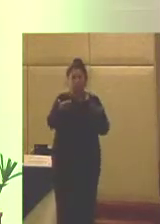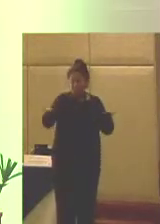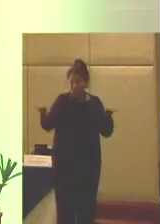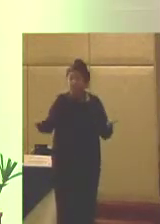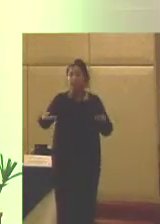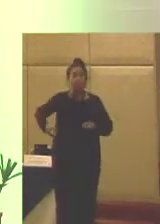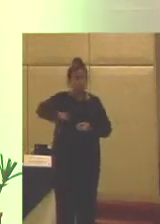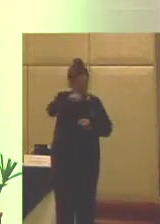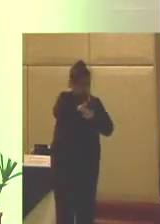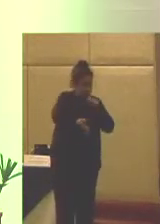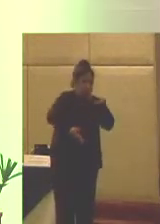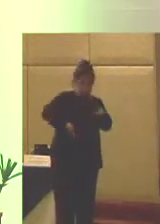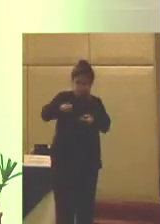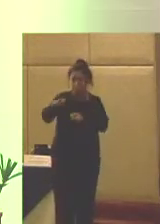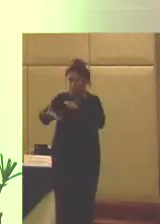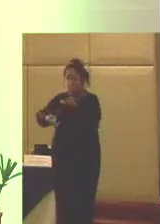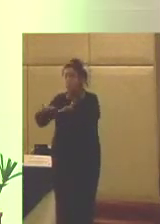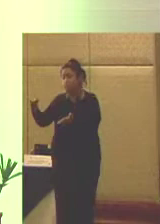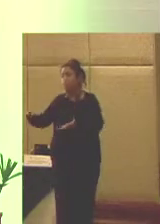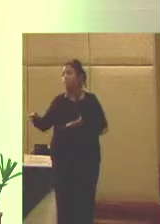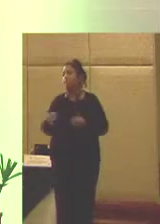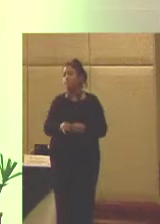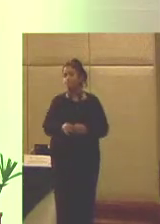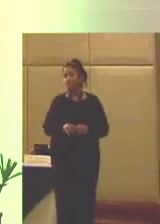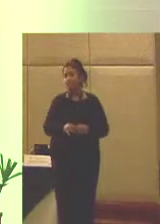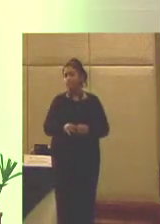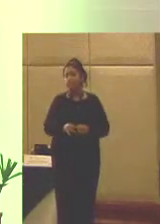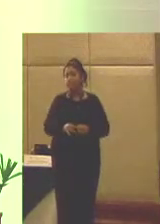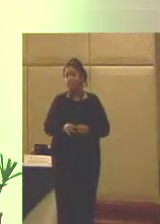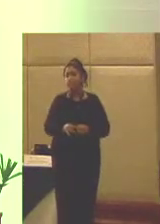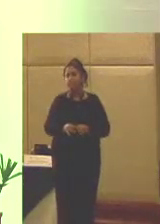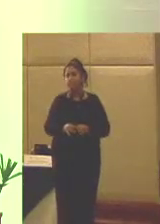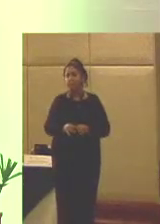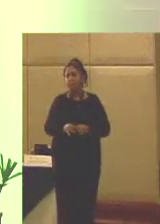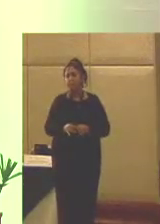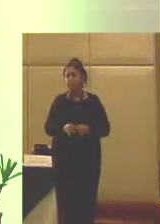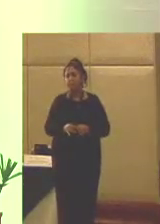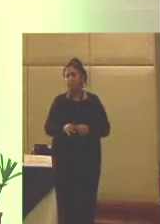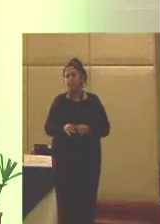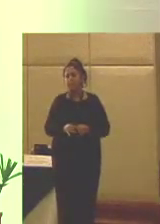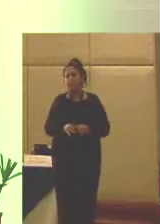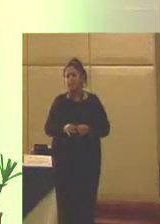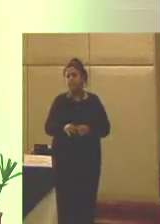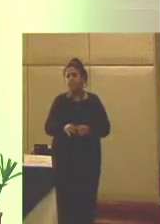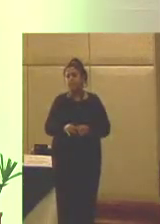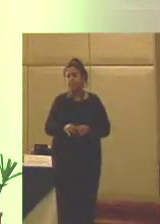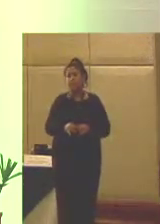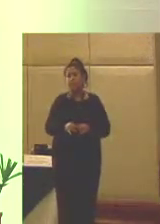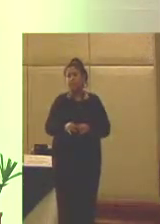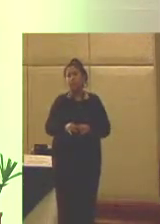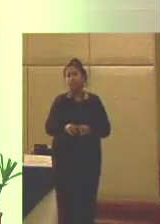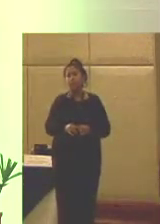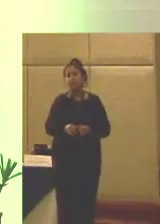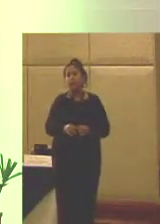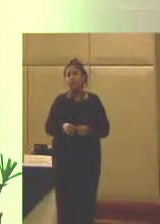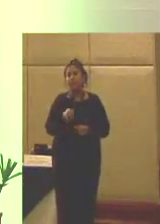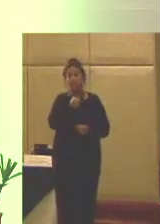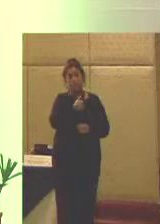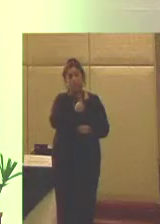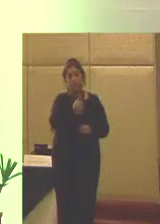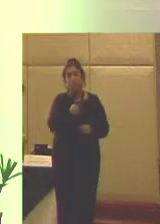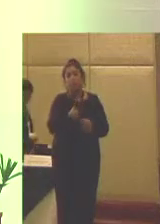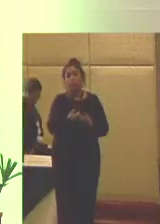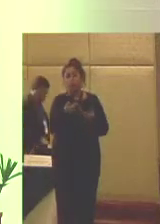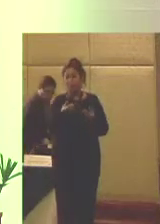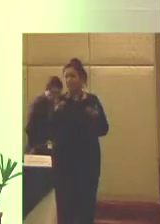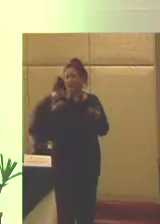un aspecto muy importante es este que resalto al final, que tiene que ver con que el propio fondo contempla la posibilidad de incorporar o